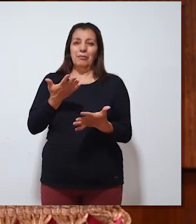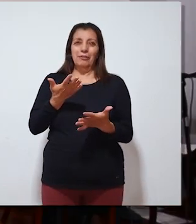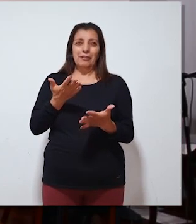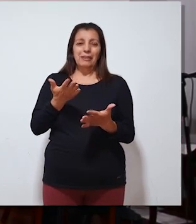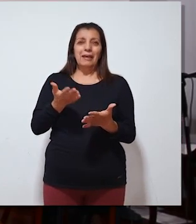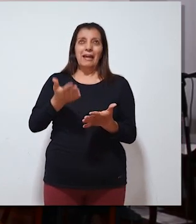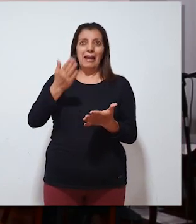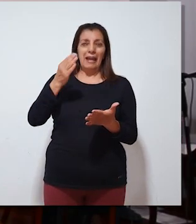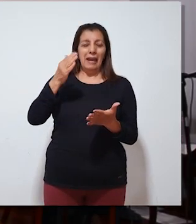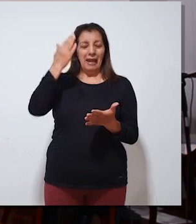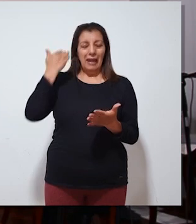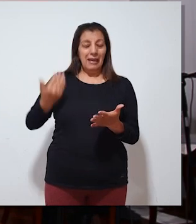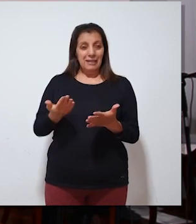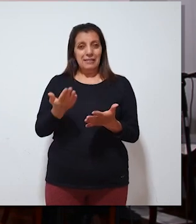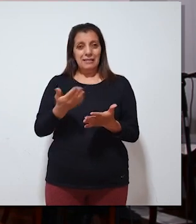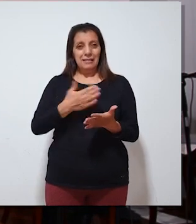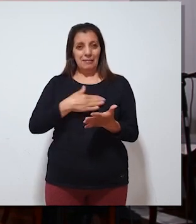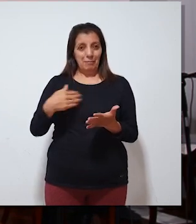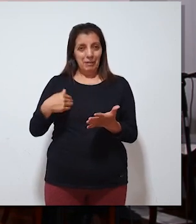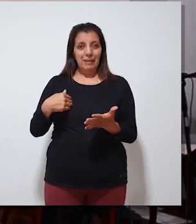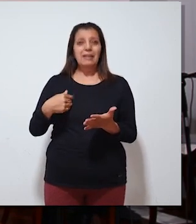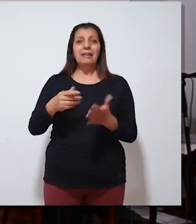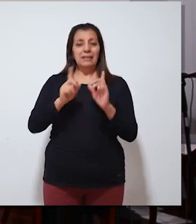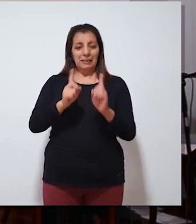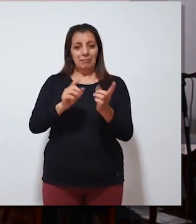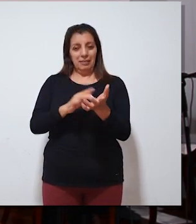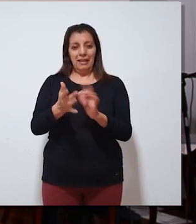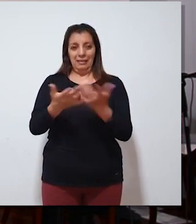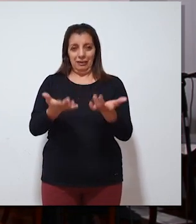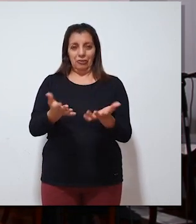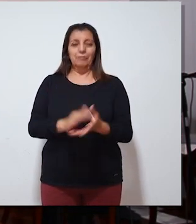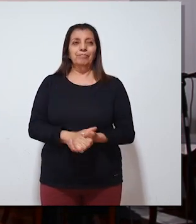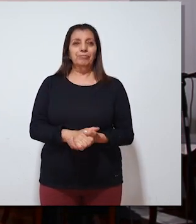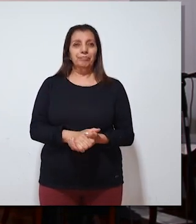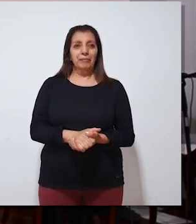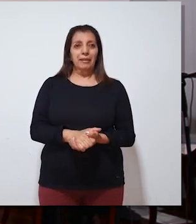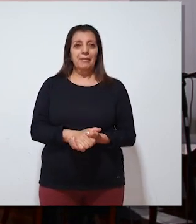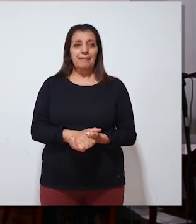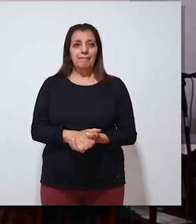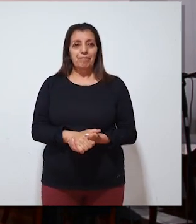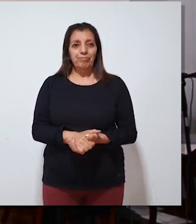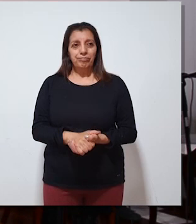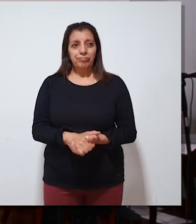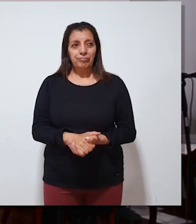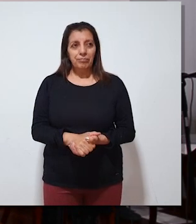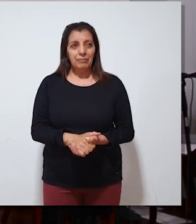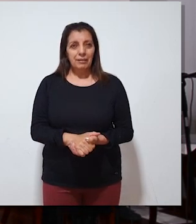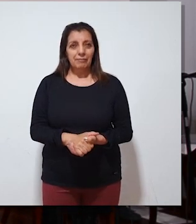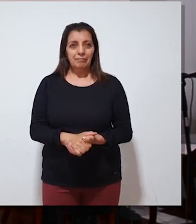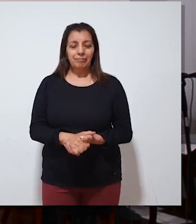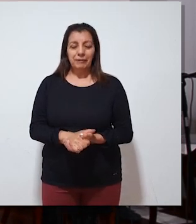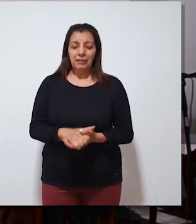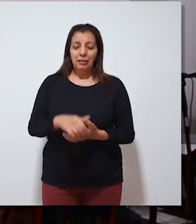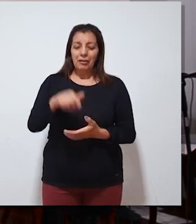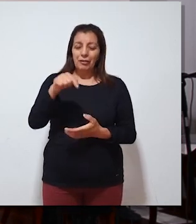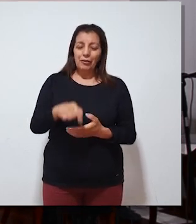Jesús. Hoy entonces, desde esta Basílica de Nuestra Señora del Rosario, queremos expresar nuestra cercanía